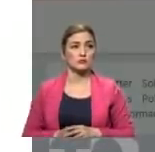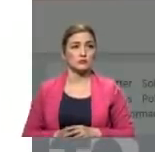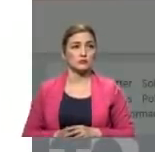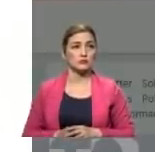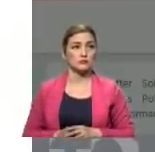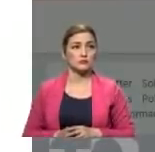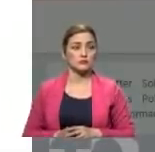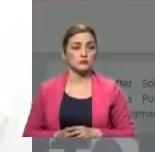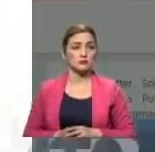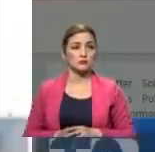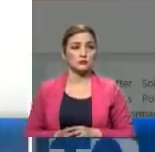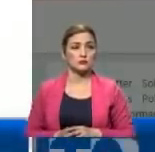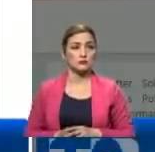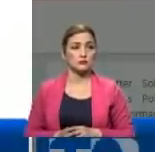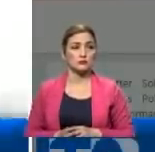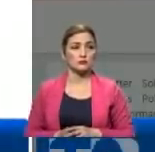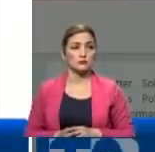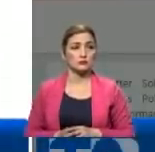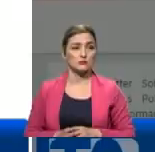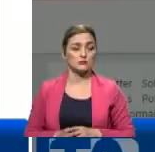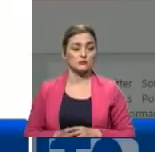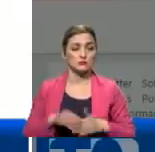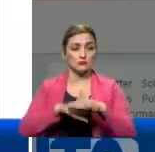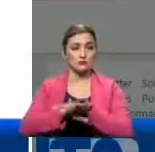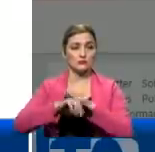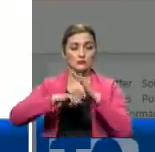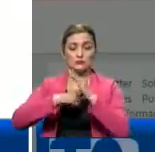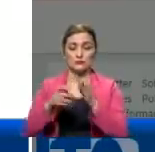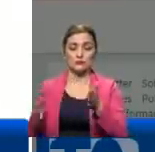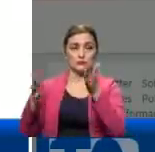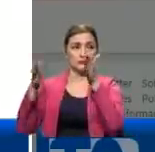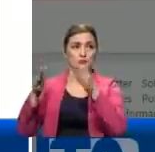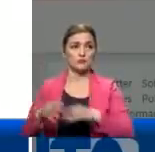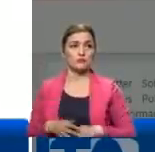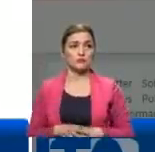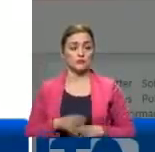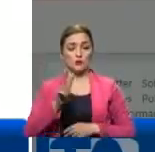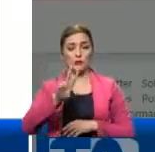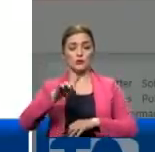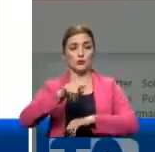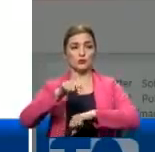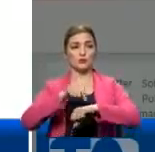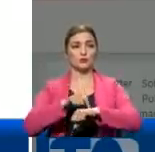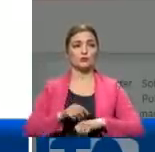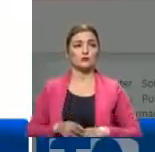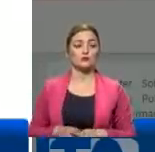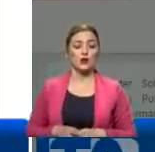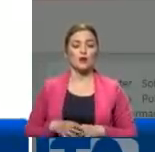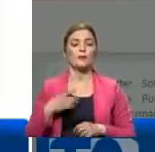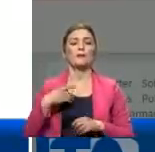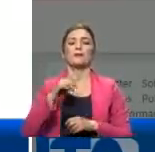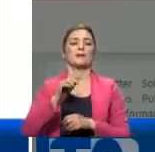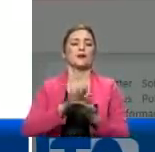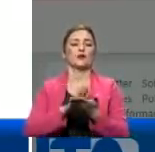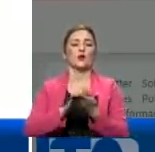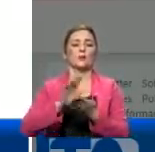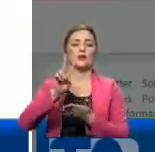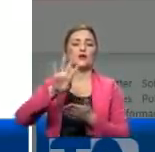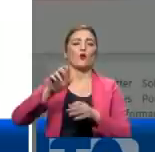lo que concierne al ingreso de la Contraloría y también lo que sucedió en la 24 de mayo, donde se quemó esta